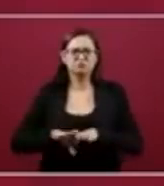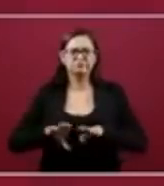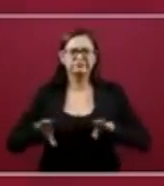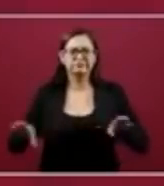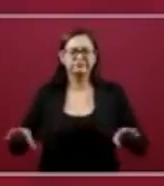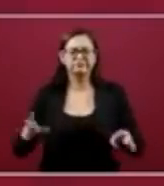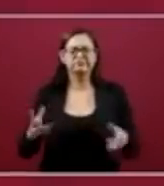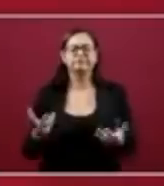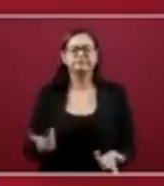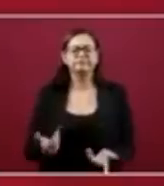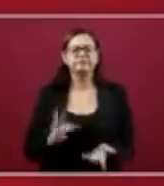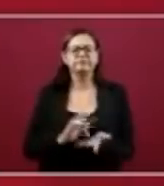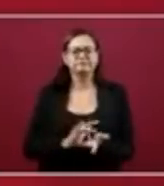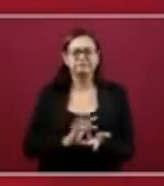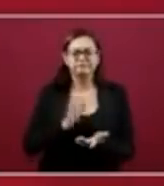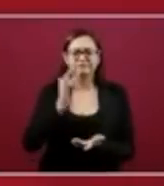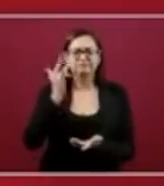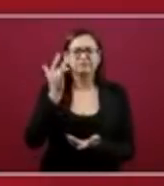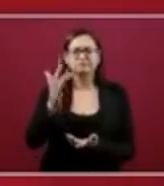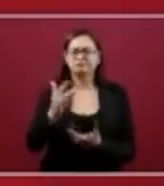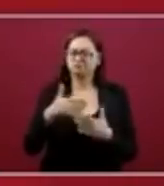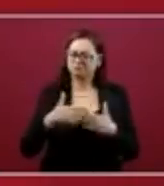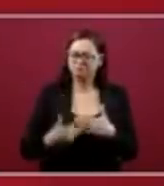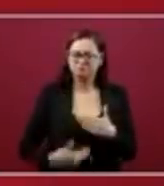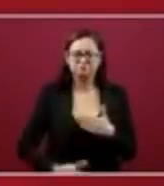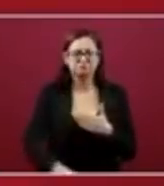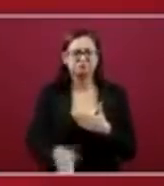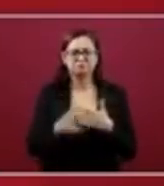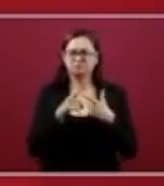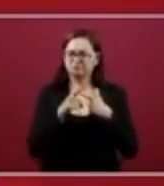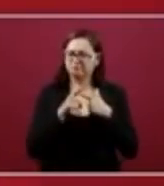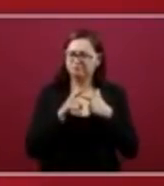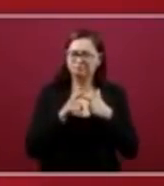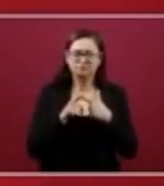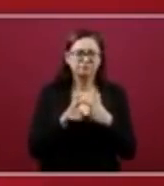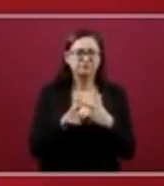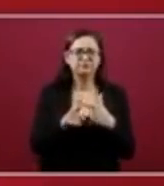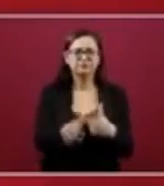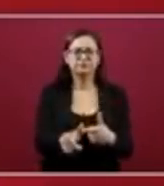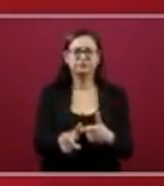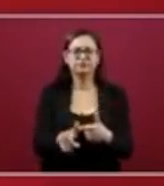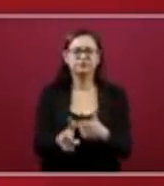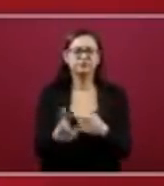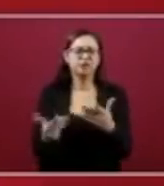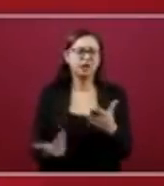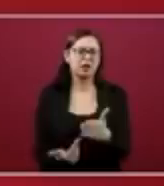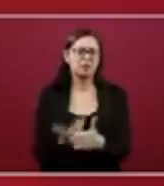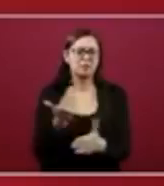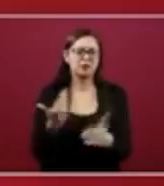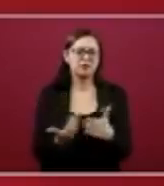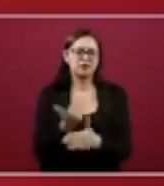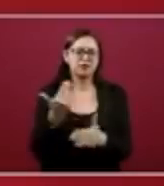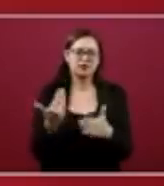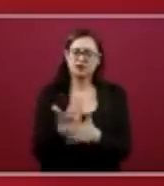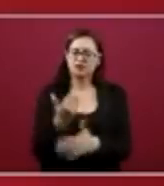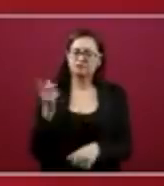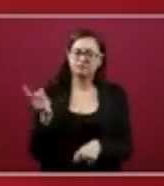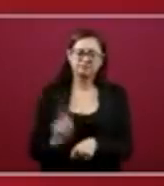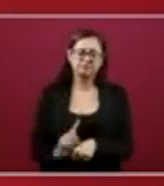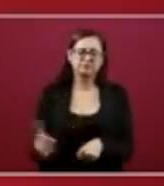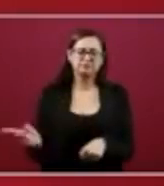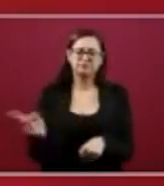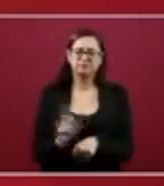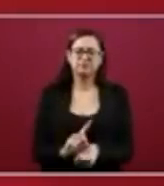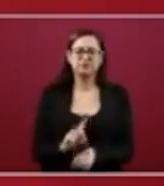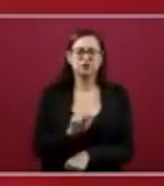El presidente Andrés Manuel López Obrador reiteró que al cumplir la mitad de su administración se realizará una consulta para preguntar a la gente si